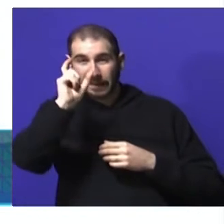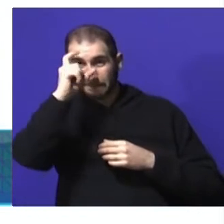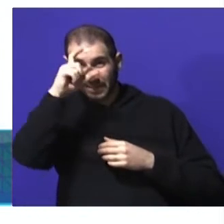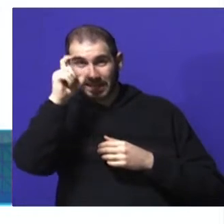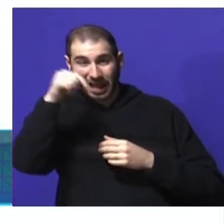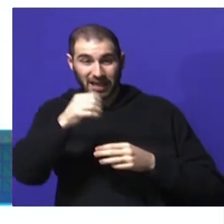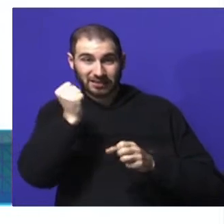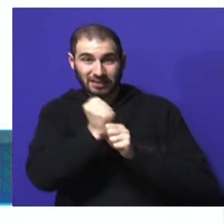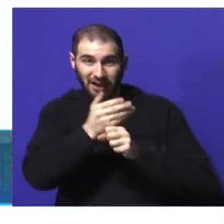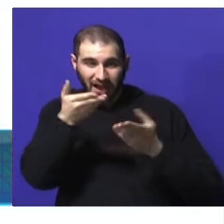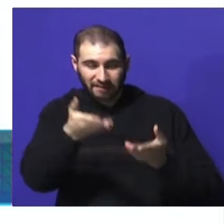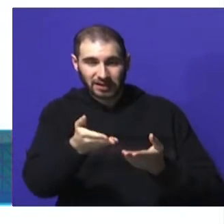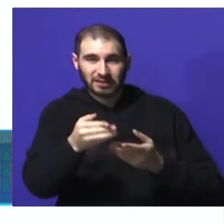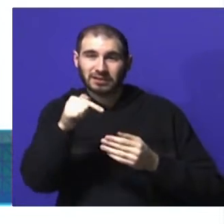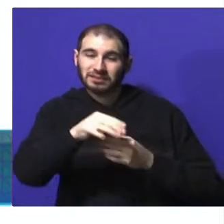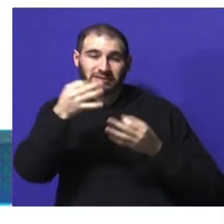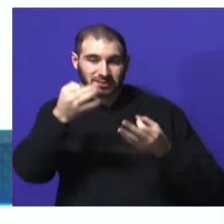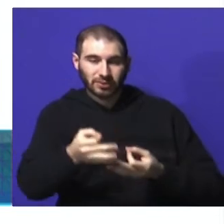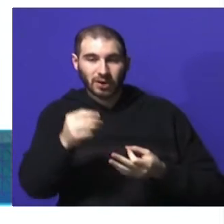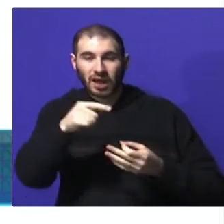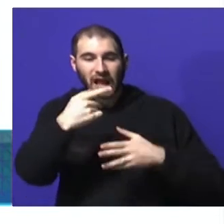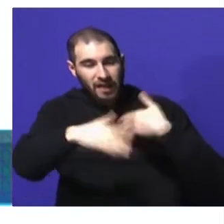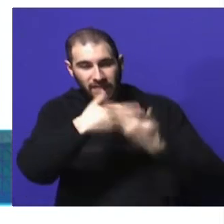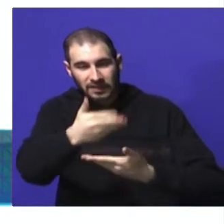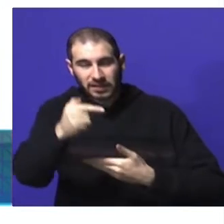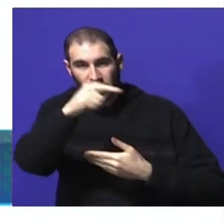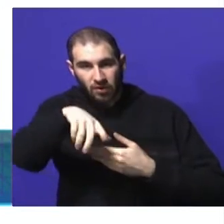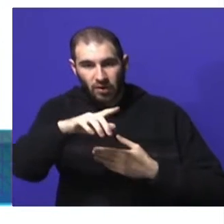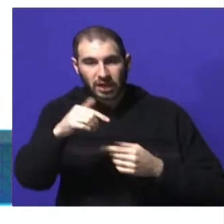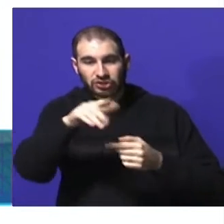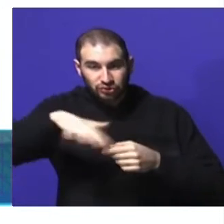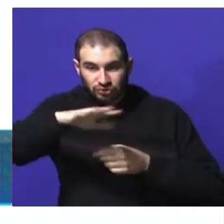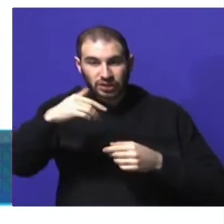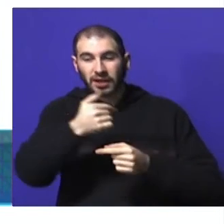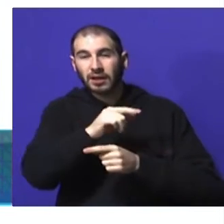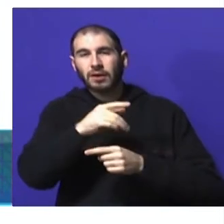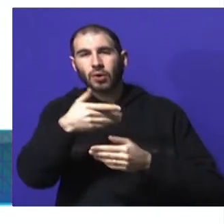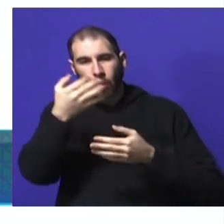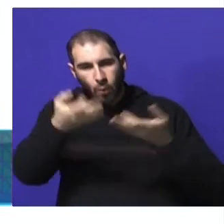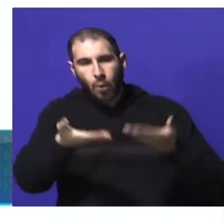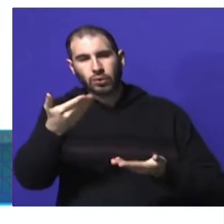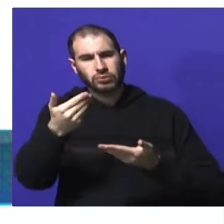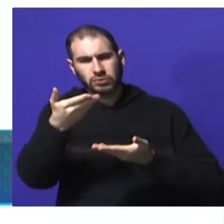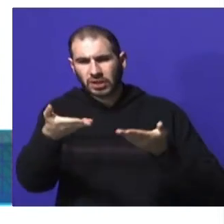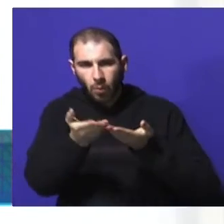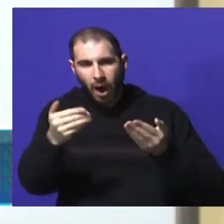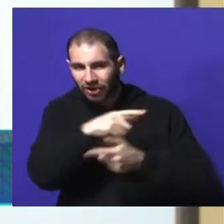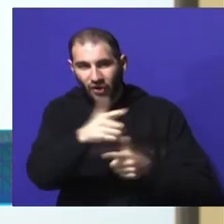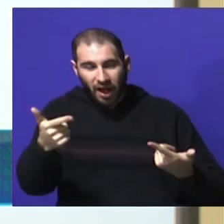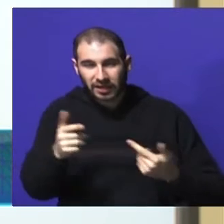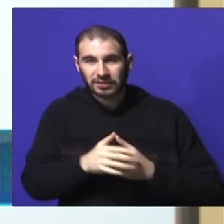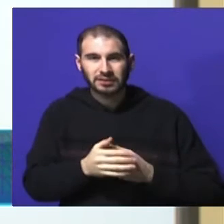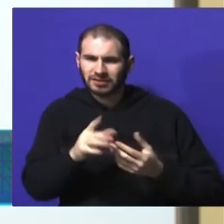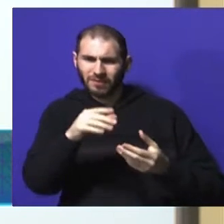están instaladas, sin la menor duda no ha habido un desarrollo social, justo, equitativo, con inclusión, de